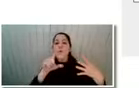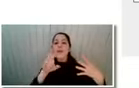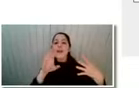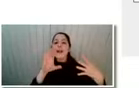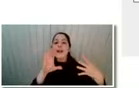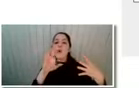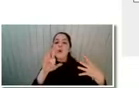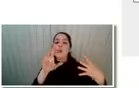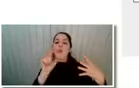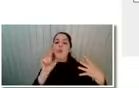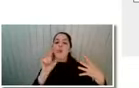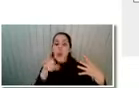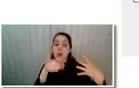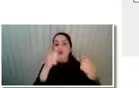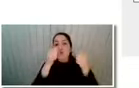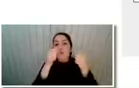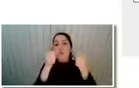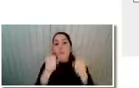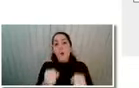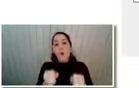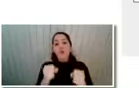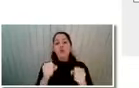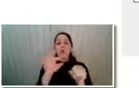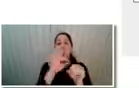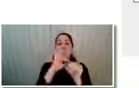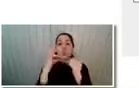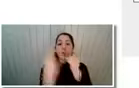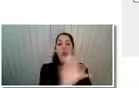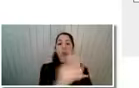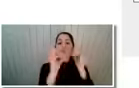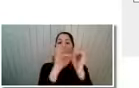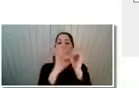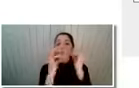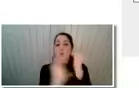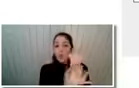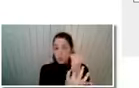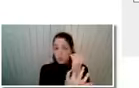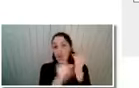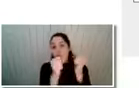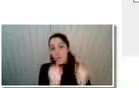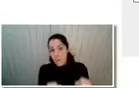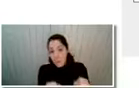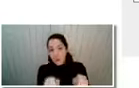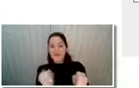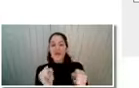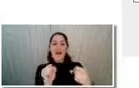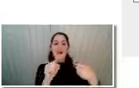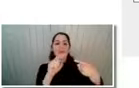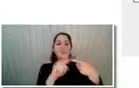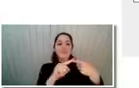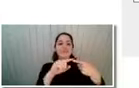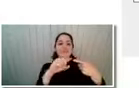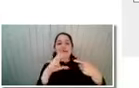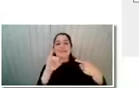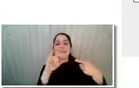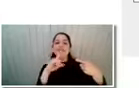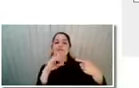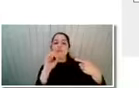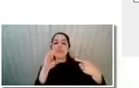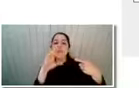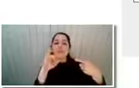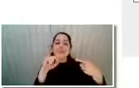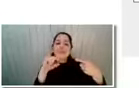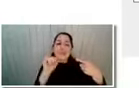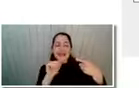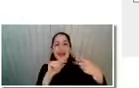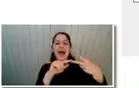anillos, y que son denominadas citosina, guanina, adenina y timina. Yo creo que todos hemos escuchado que el código genético son 4